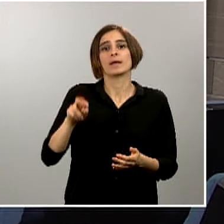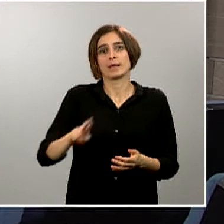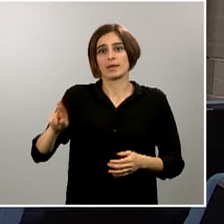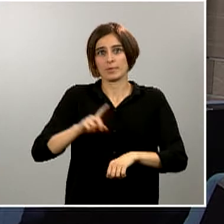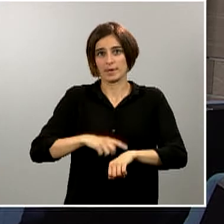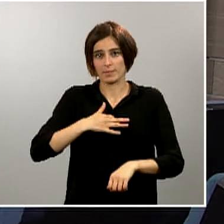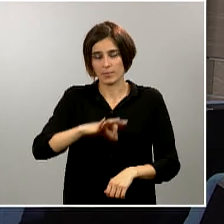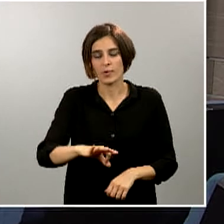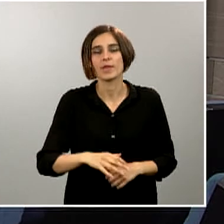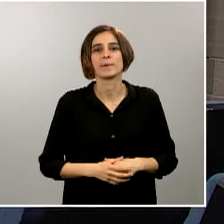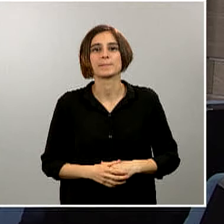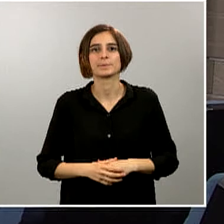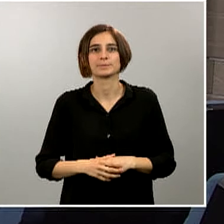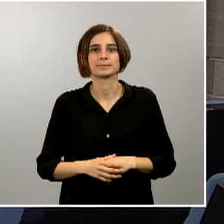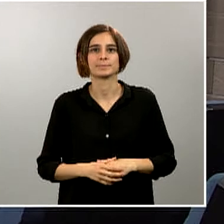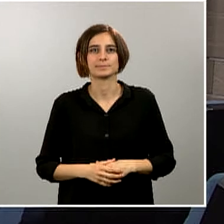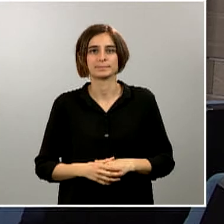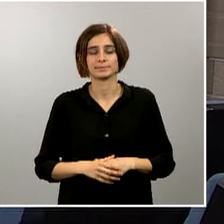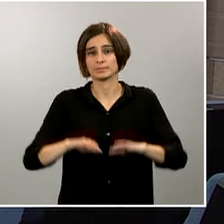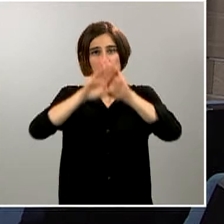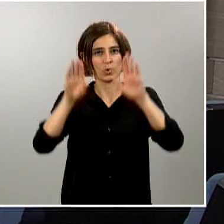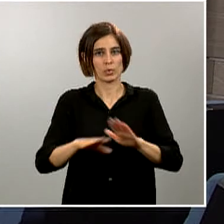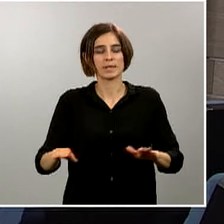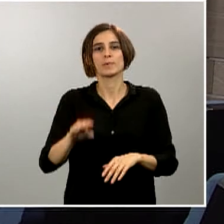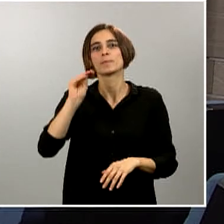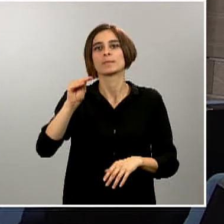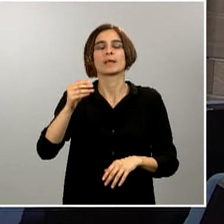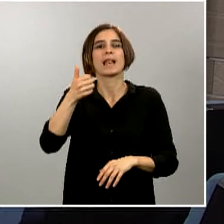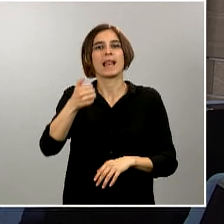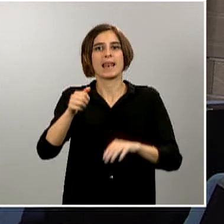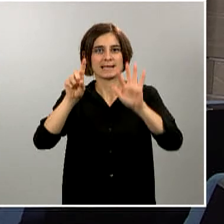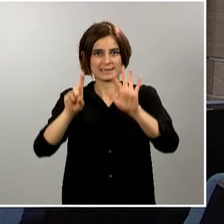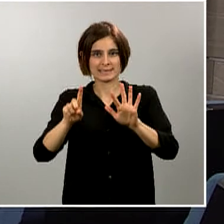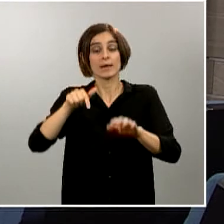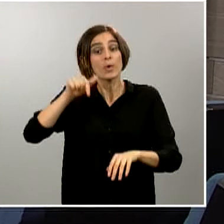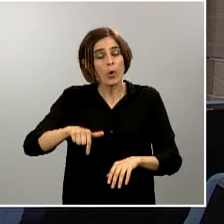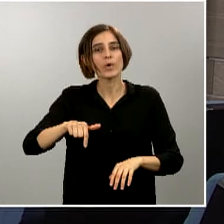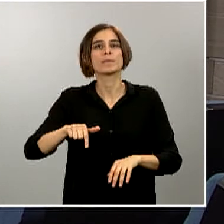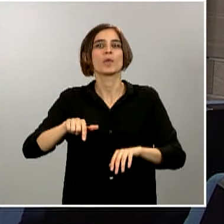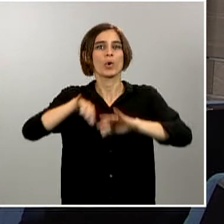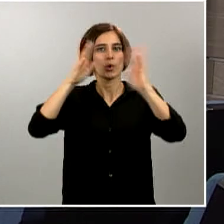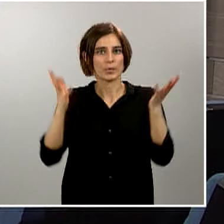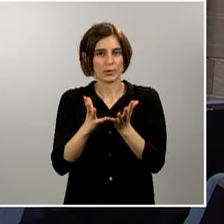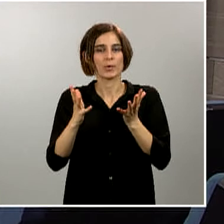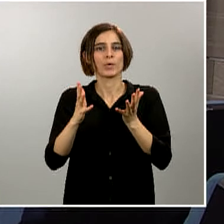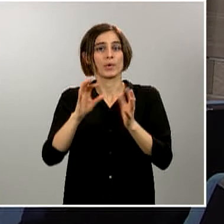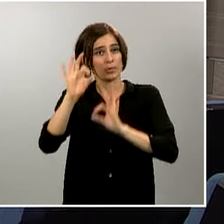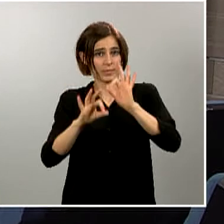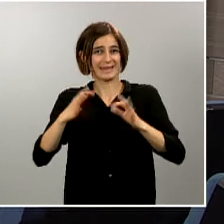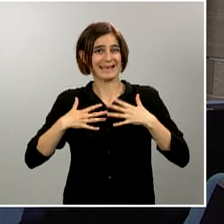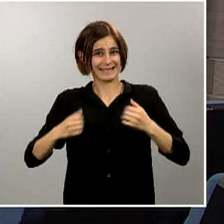Sexta. Hoy la Organización Mundial de la Salud ha emitido un mensaje considerando que la situación